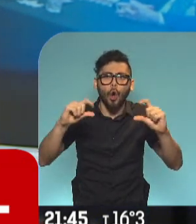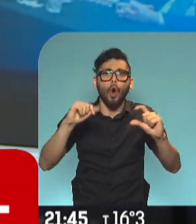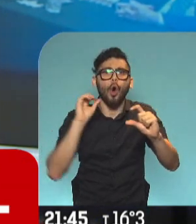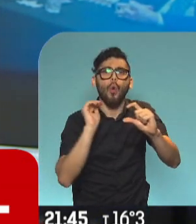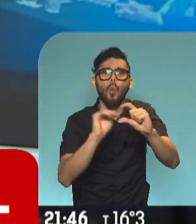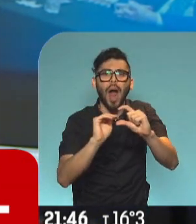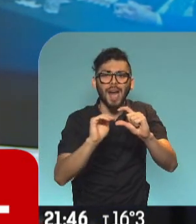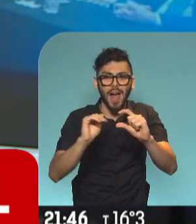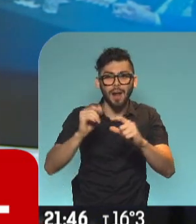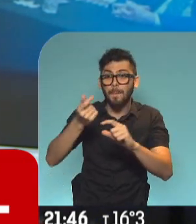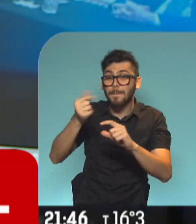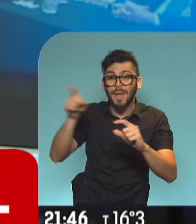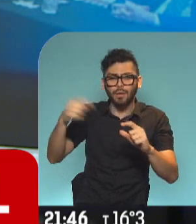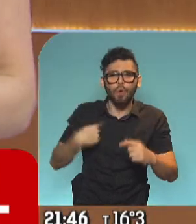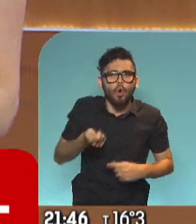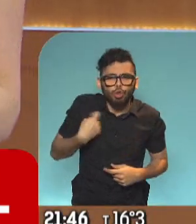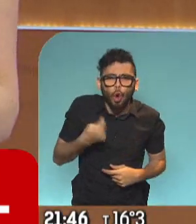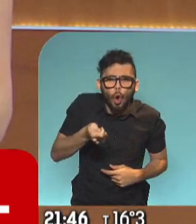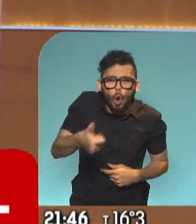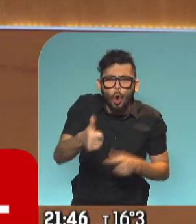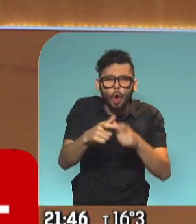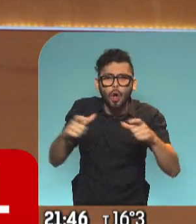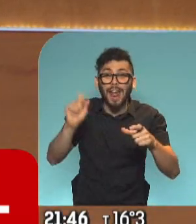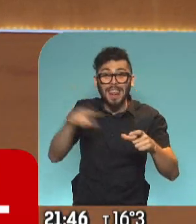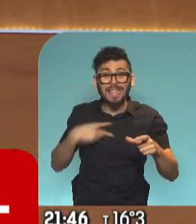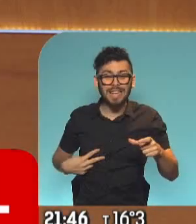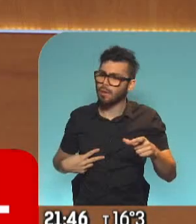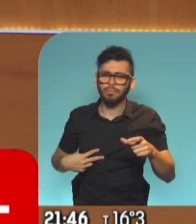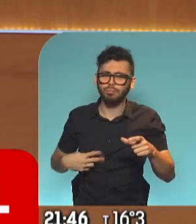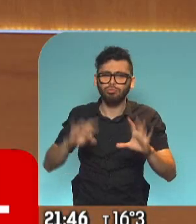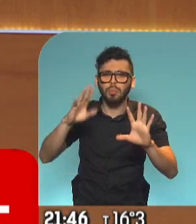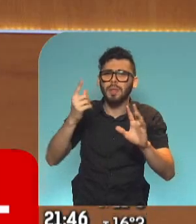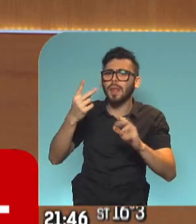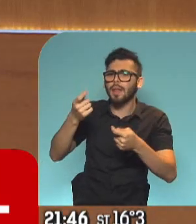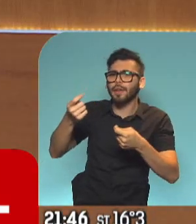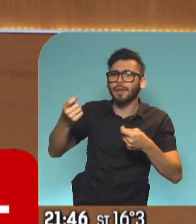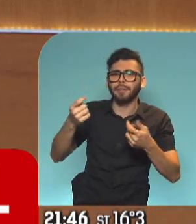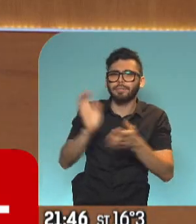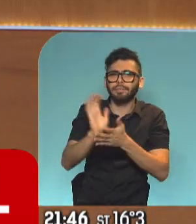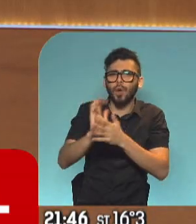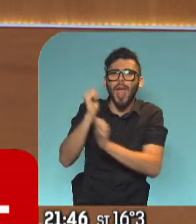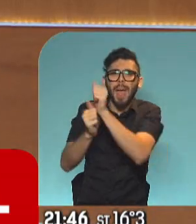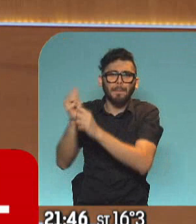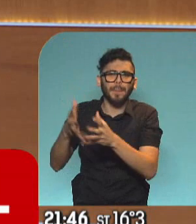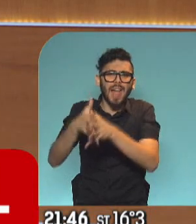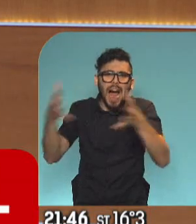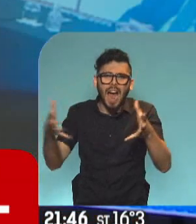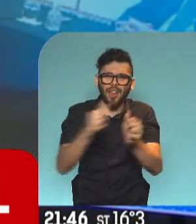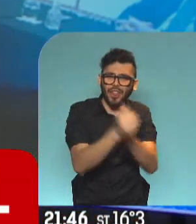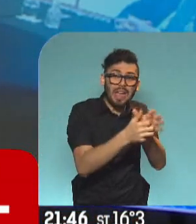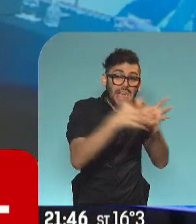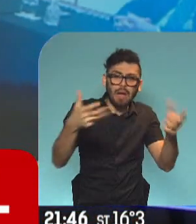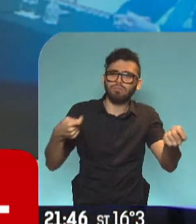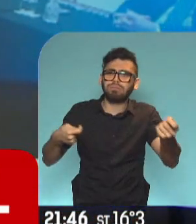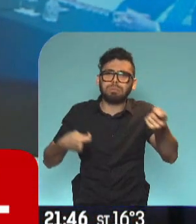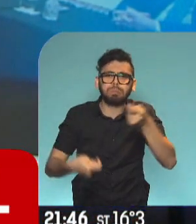para operaciones. No es que se puede comprar la divisa. No. Está pensado fundamentalmente para hacer una transacción. Exacto. Entre grandes empresas, si se quiere. Claro,